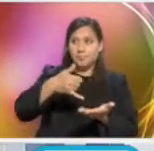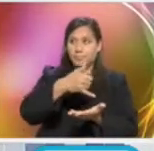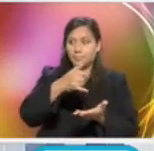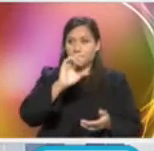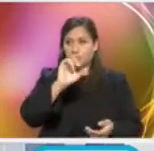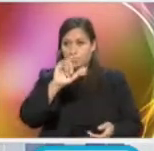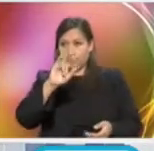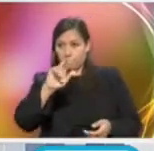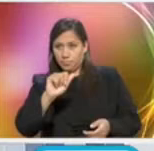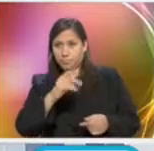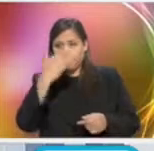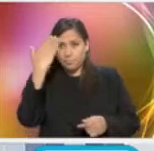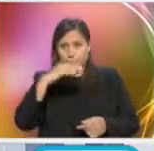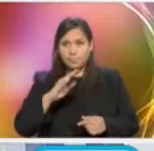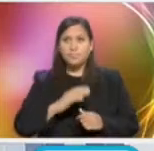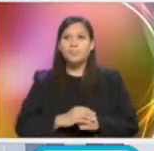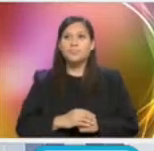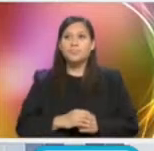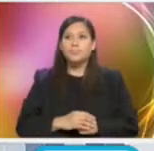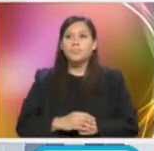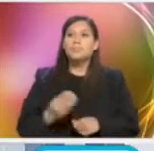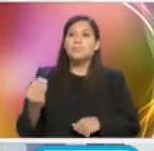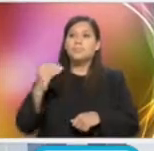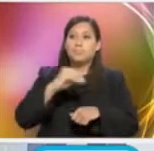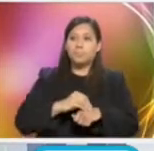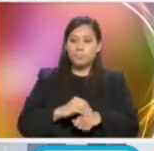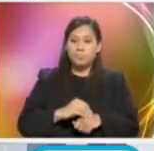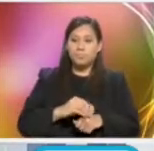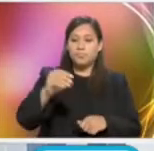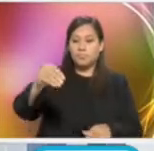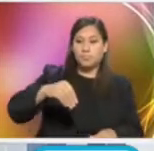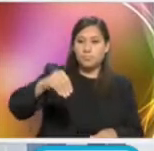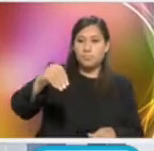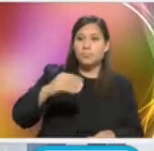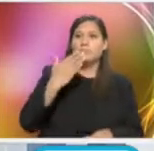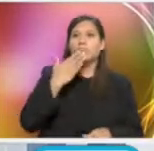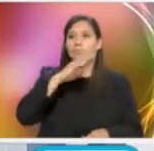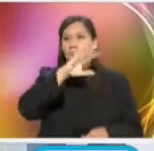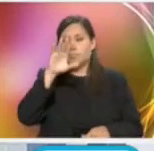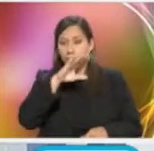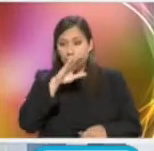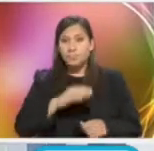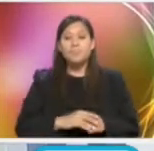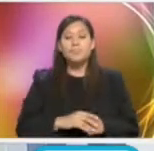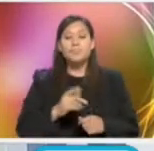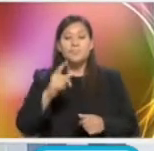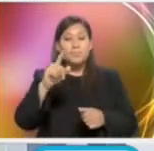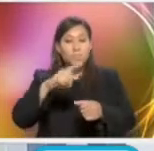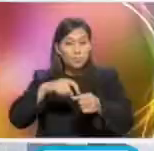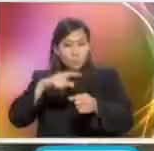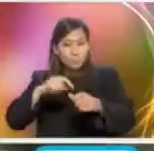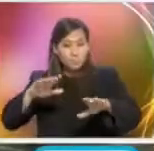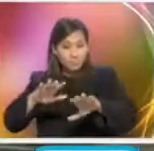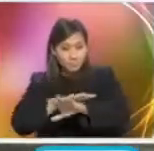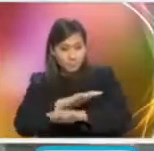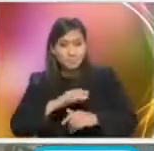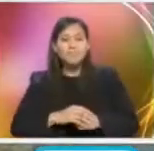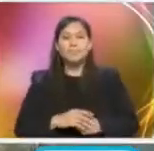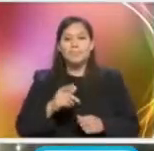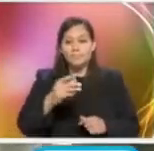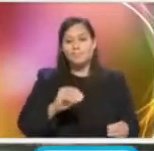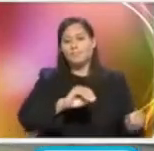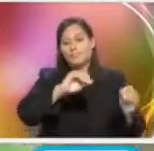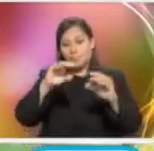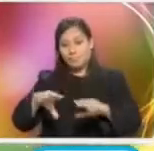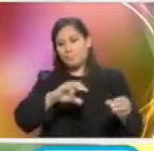de oliva de preferencia, ya saben. Sí. Vamos a poner a dorar súper bien la cebolla. En cuanto empiece a cambiar de color, es cuando vamos a ir agregando